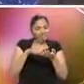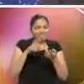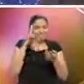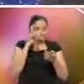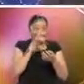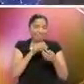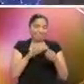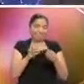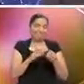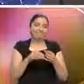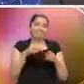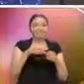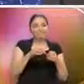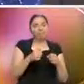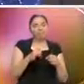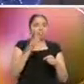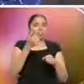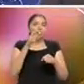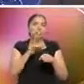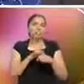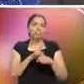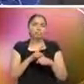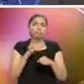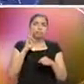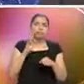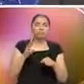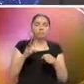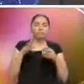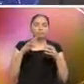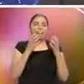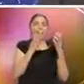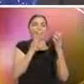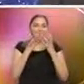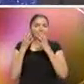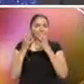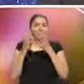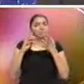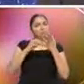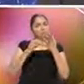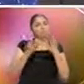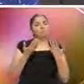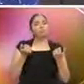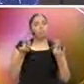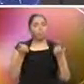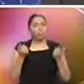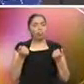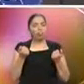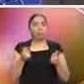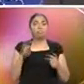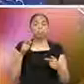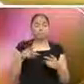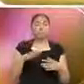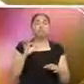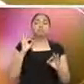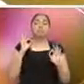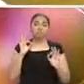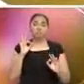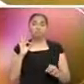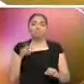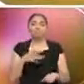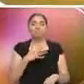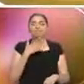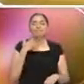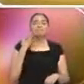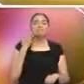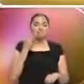día, conseguí una sandía que es sin semillas, que la traje aquí. Claro. con la mitad. Sí. Está súper buena y está muy, muy